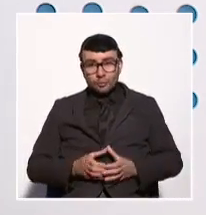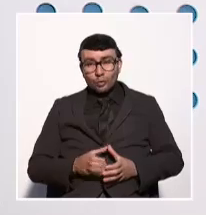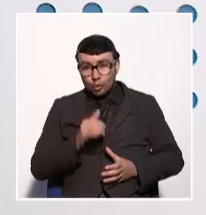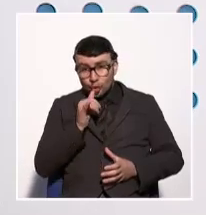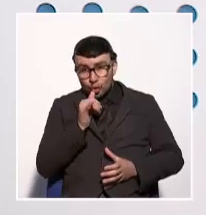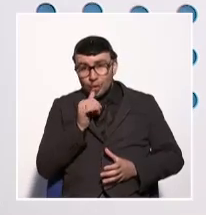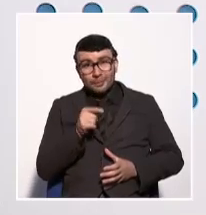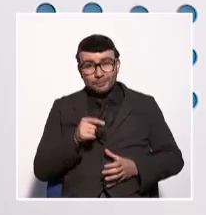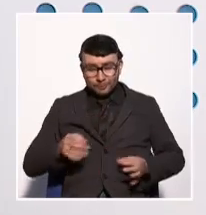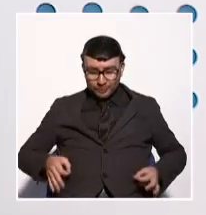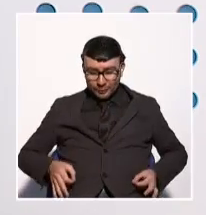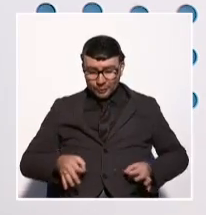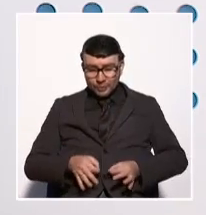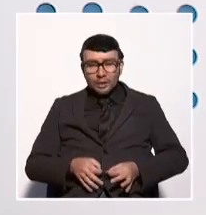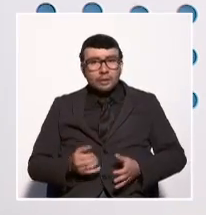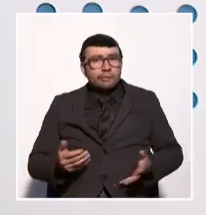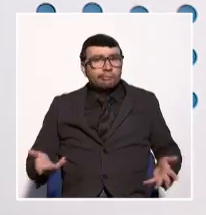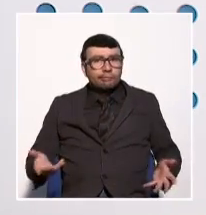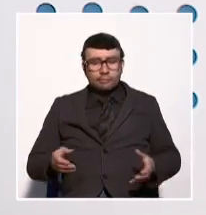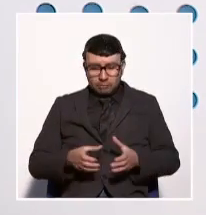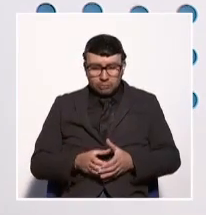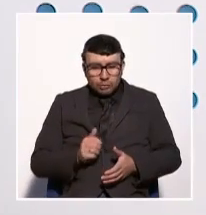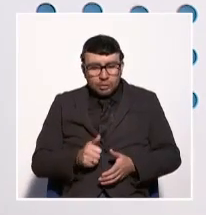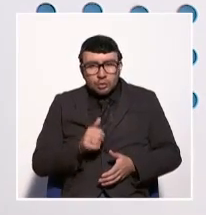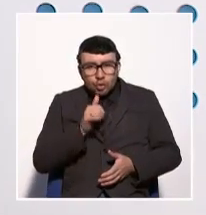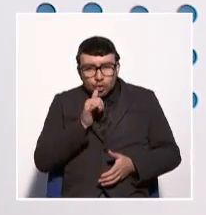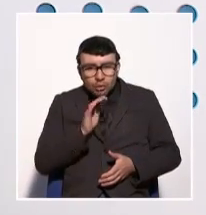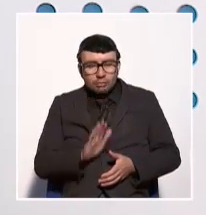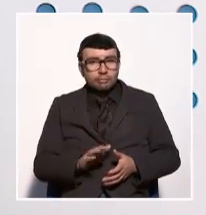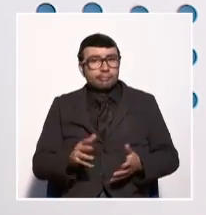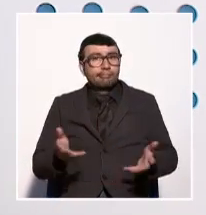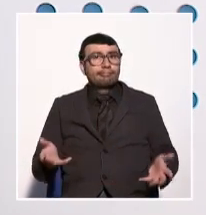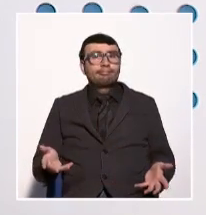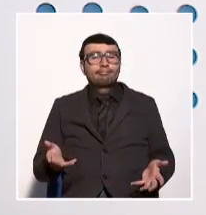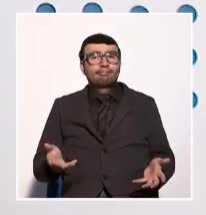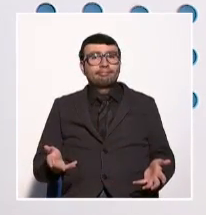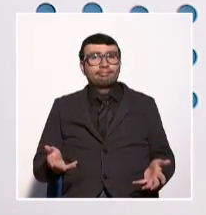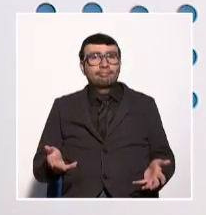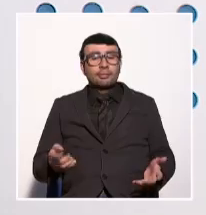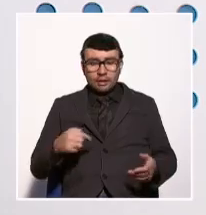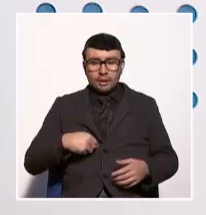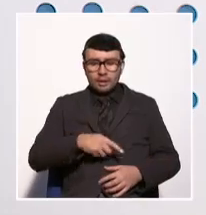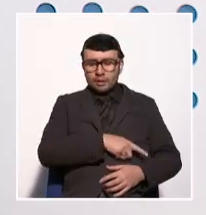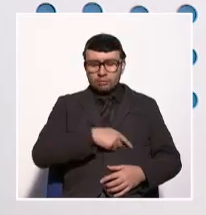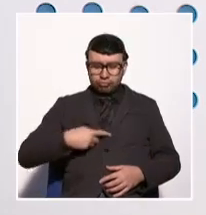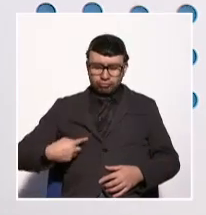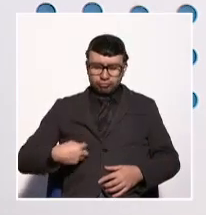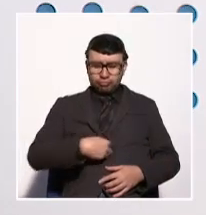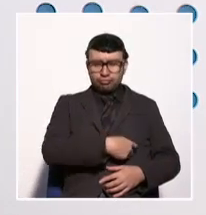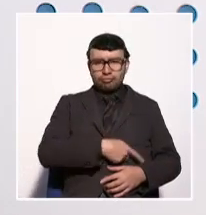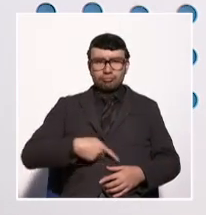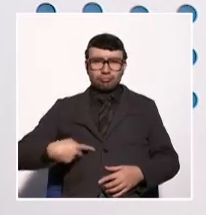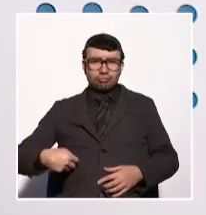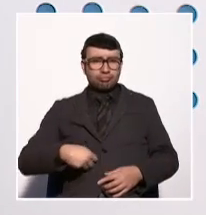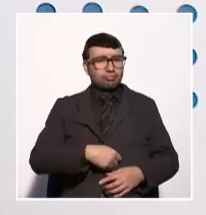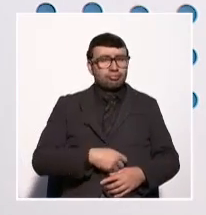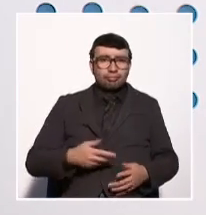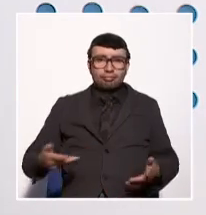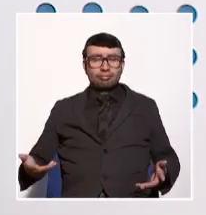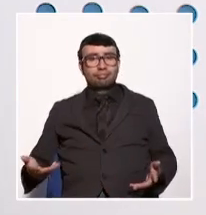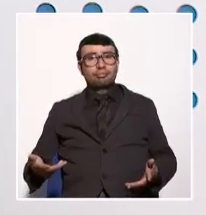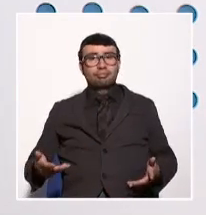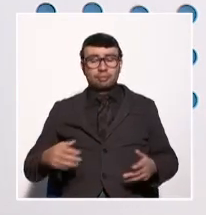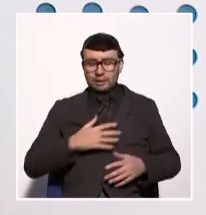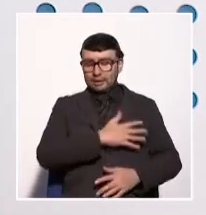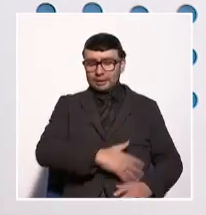comunican del riñón a la vejiga vejiga están en los intestinos está el sistema linfático